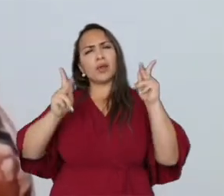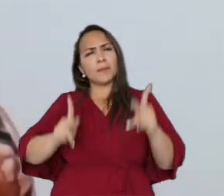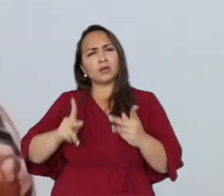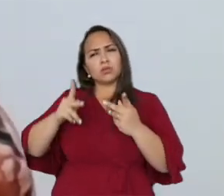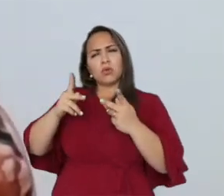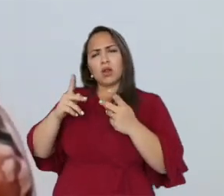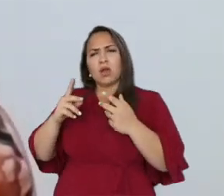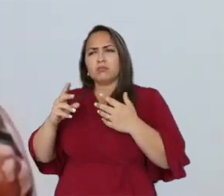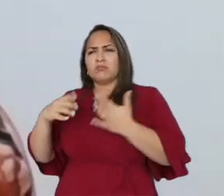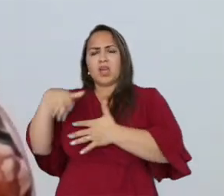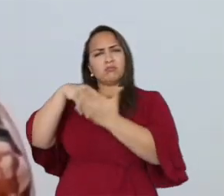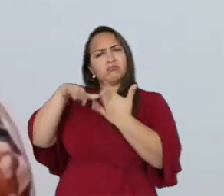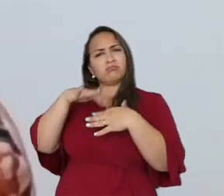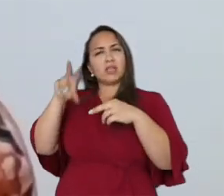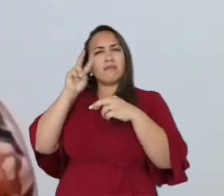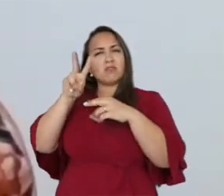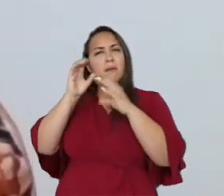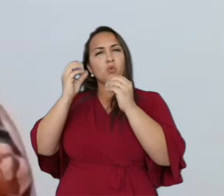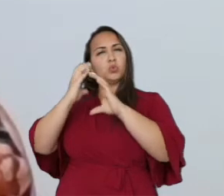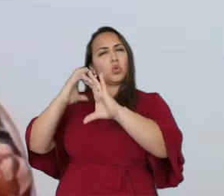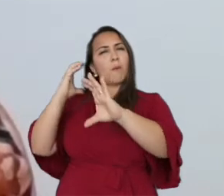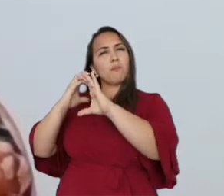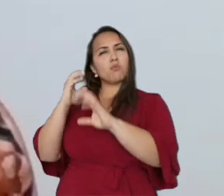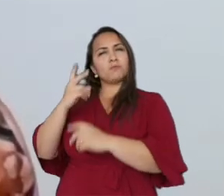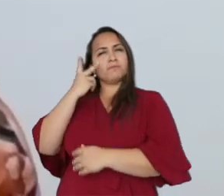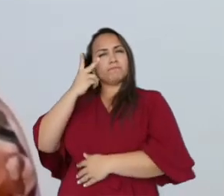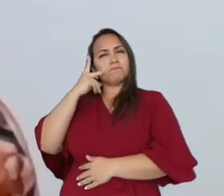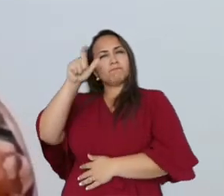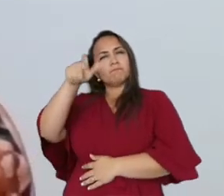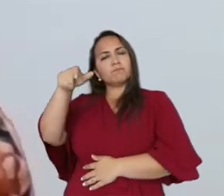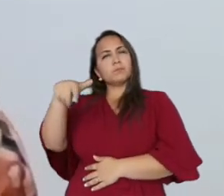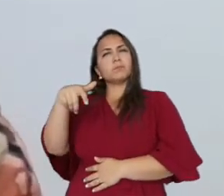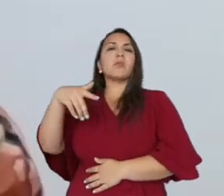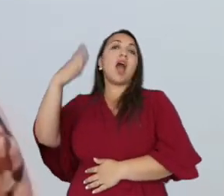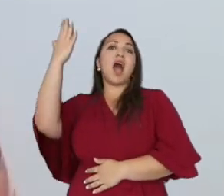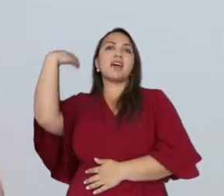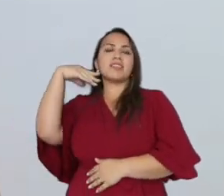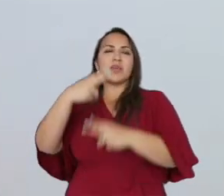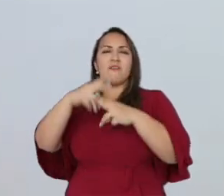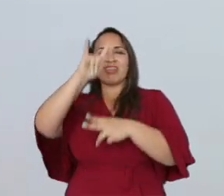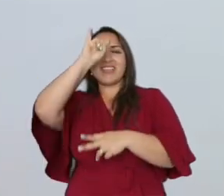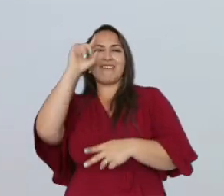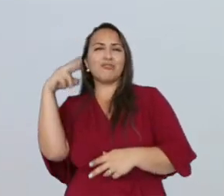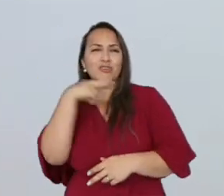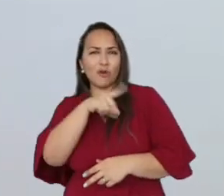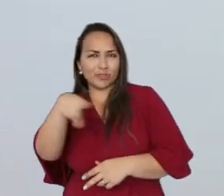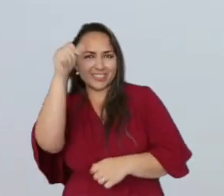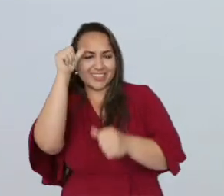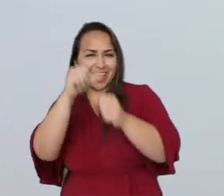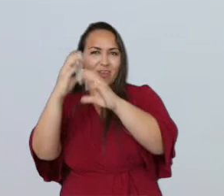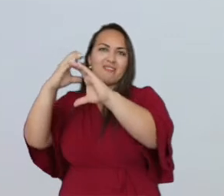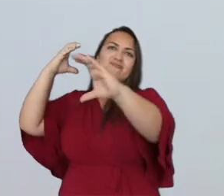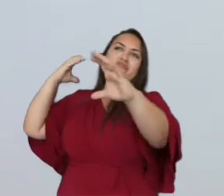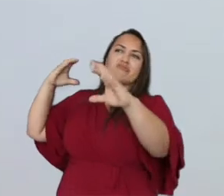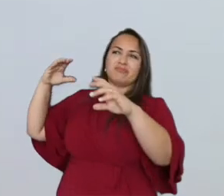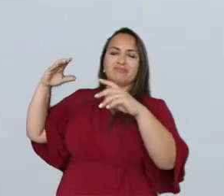se comportan. Observaba los buses, que en ese tiempo le llamaban Diablo Rojo. No sé si ustedes recordaban